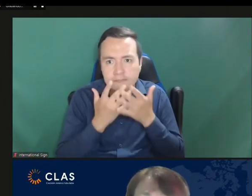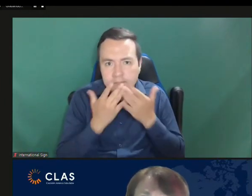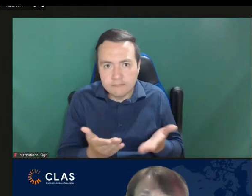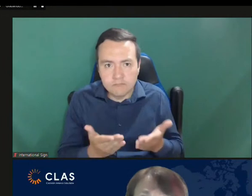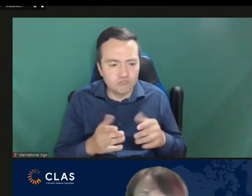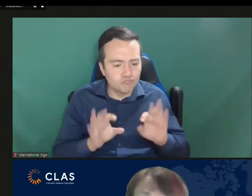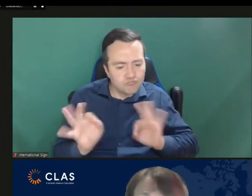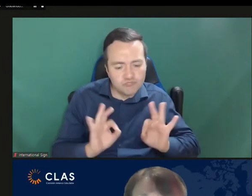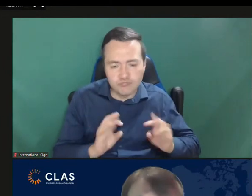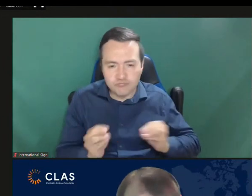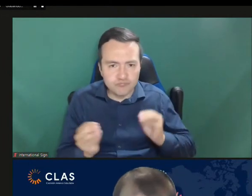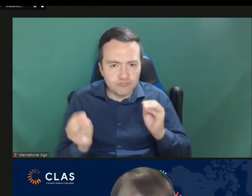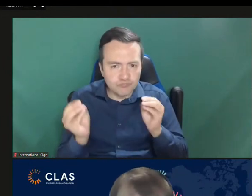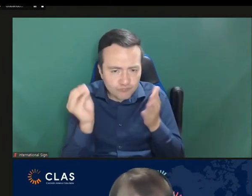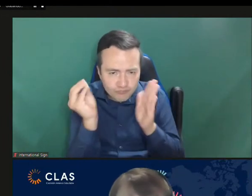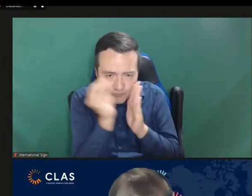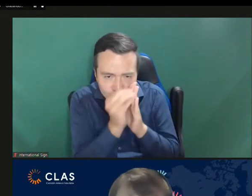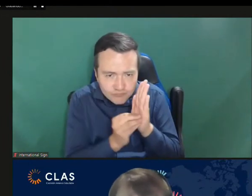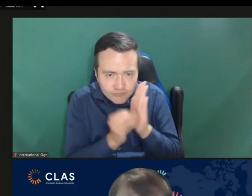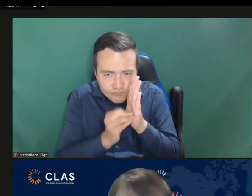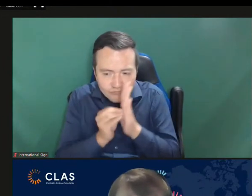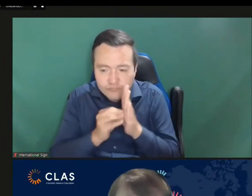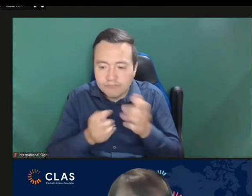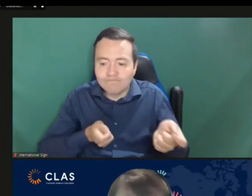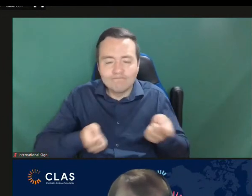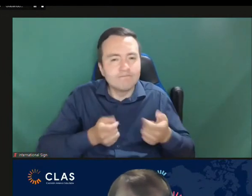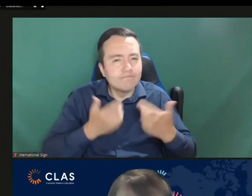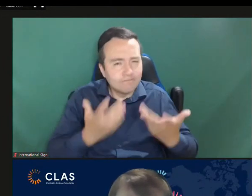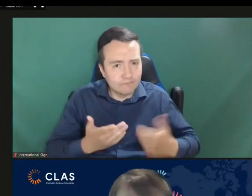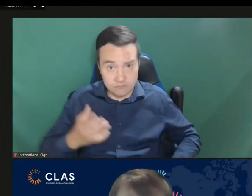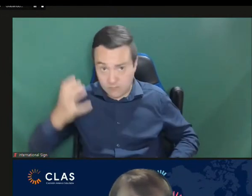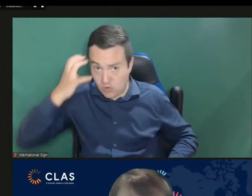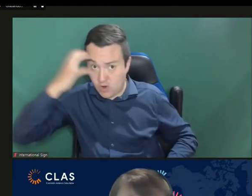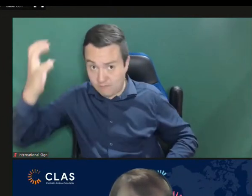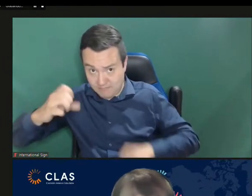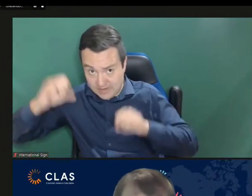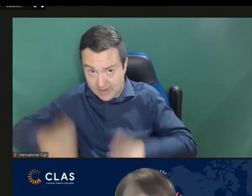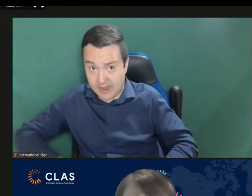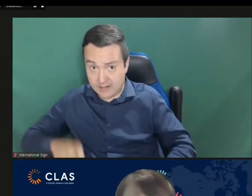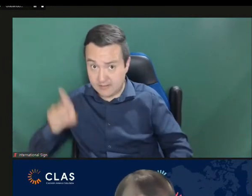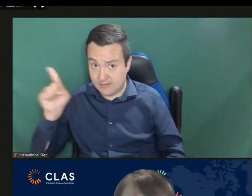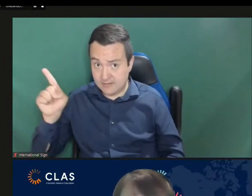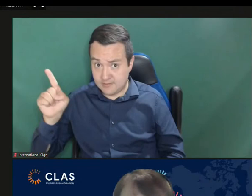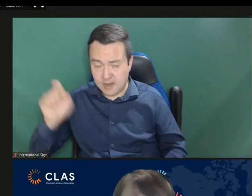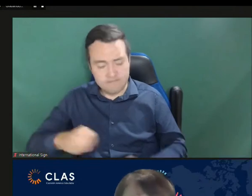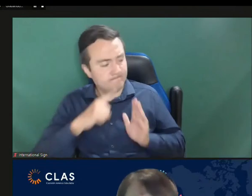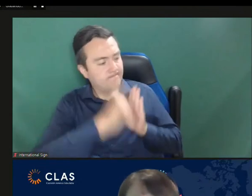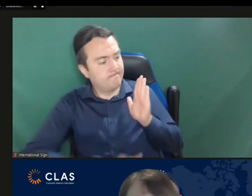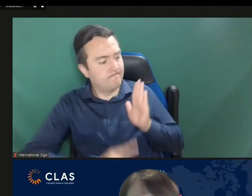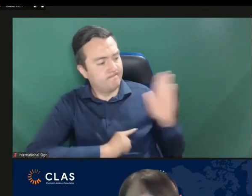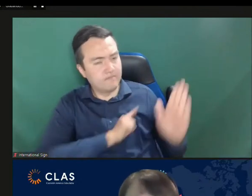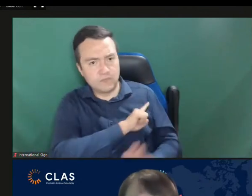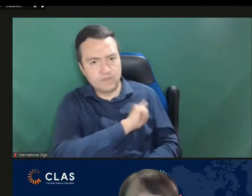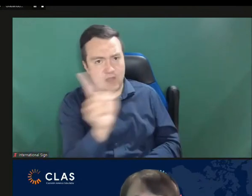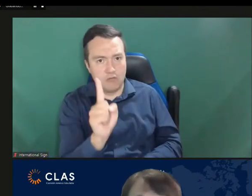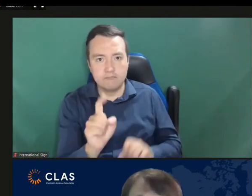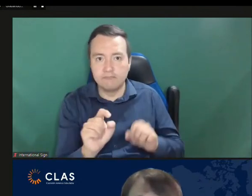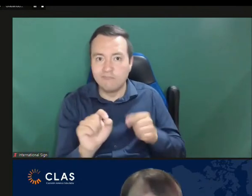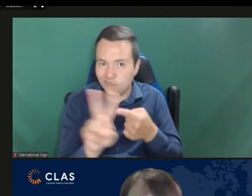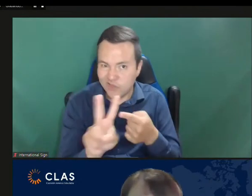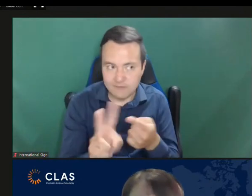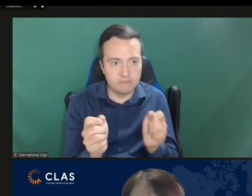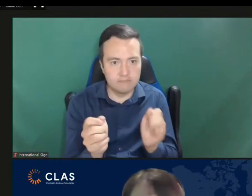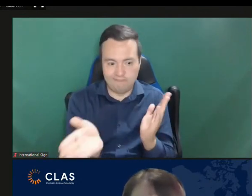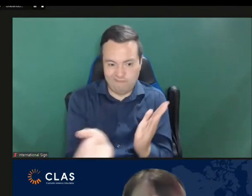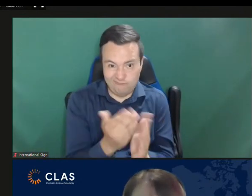el debate siempre es puede el gobierno hacer esto puede el gobierno prohibir la publicidad producto el tabaco es constitucional